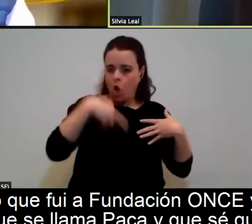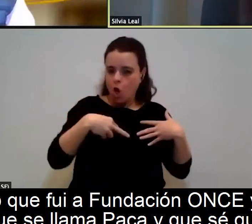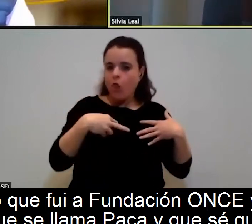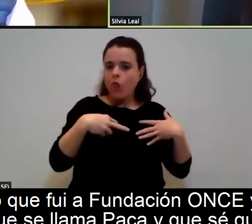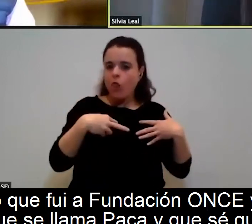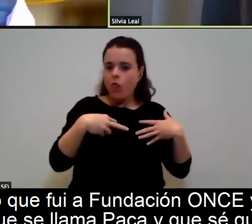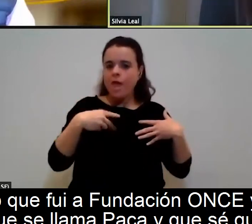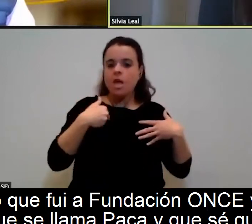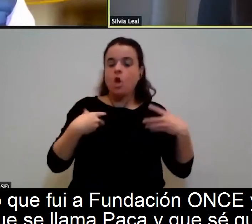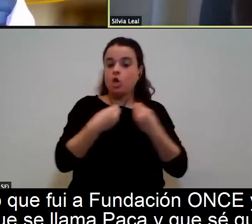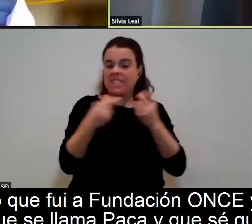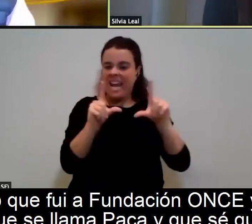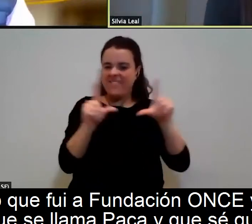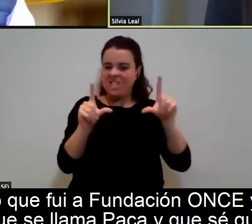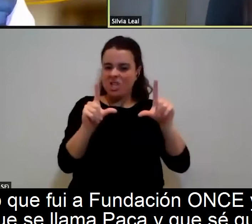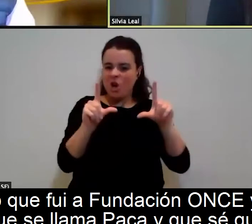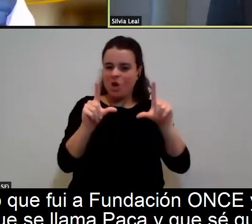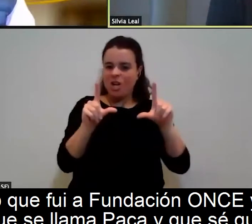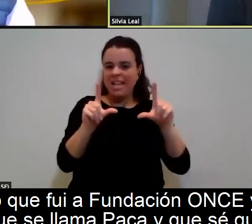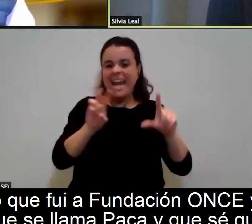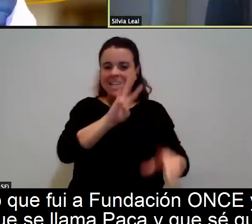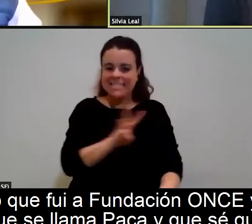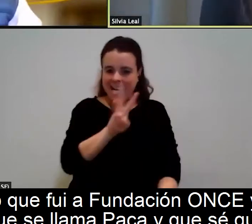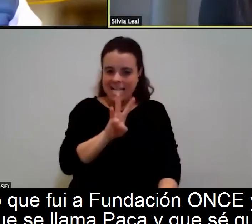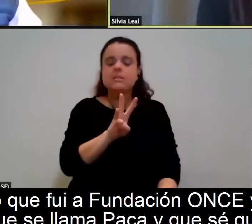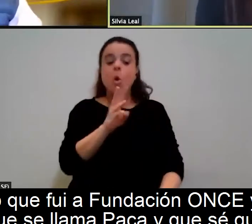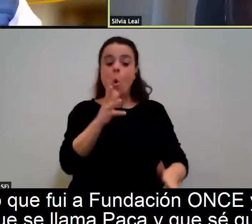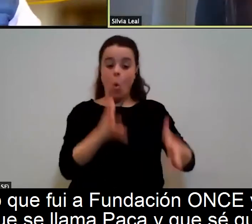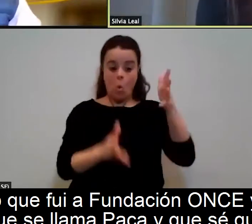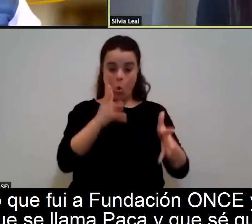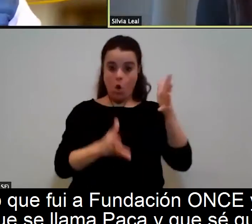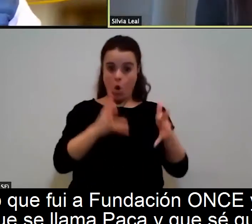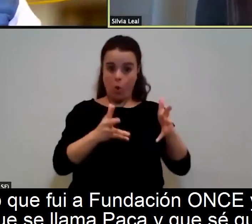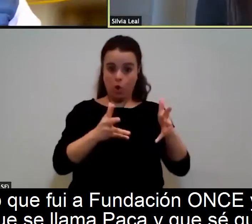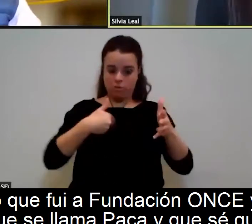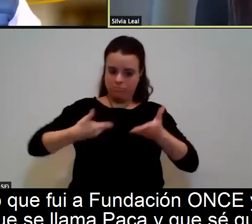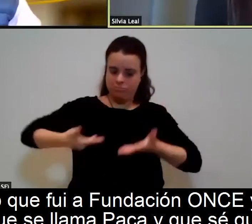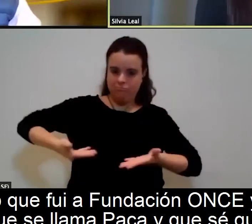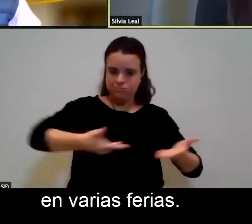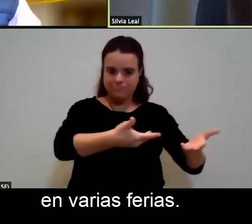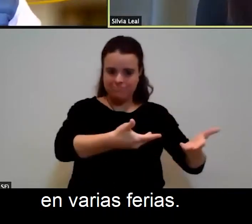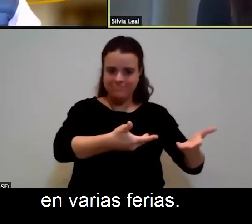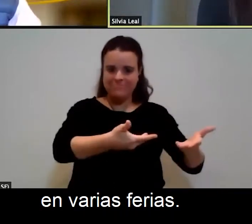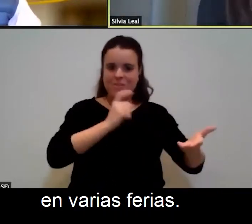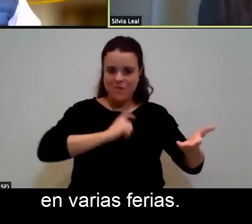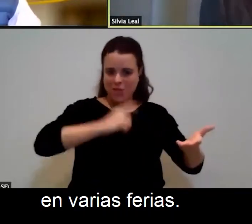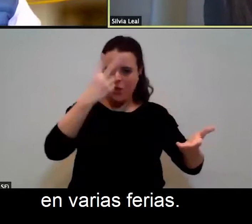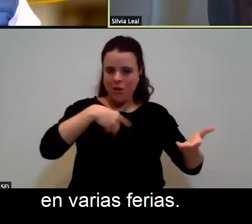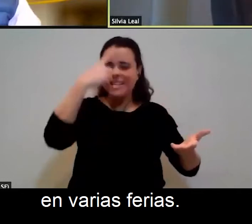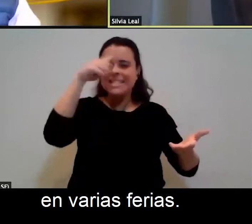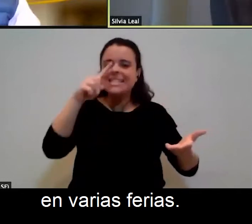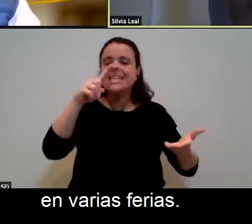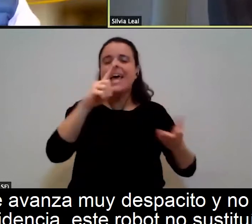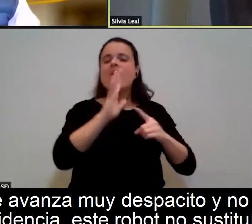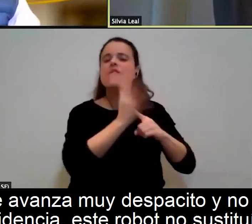Antena 3, un robot que tenéis por allí que se llama Paca también, ¿verdad? Y que sé que le habéis tenido en varias ferias. Entonces, esto es